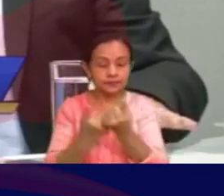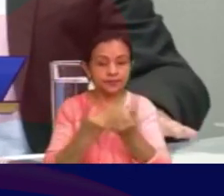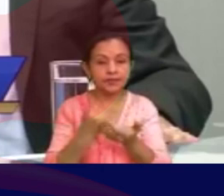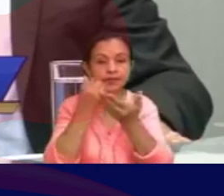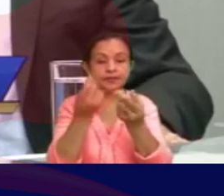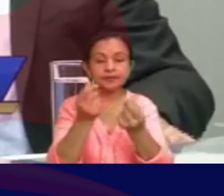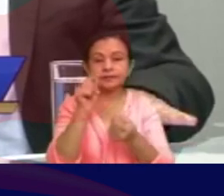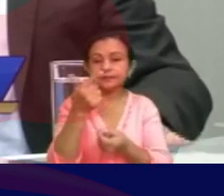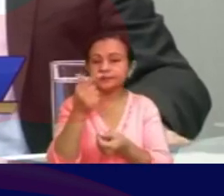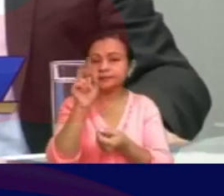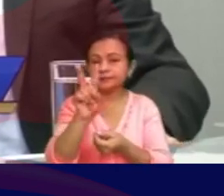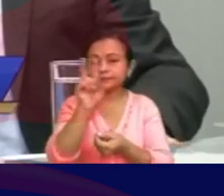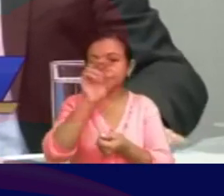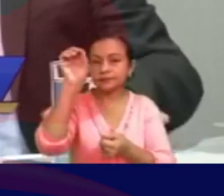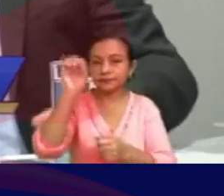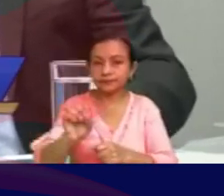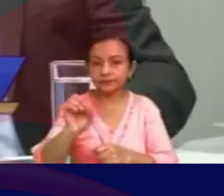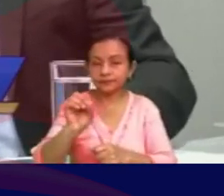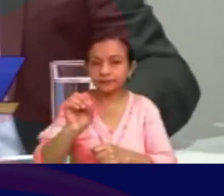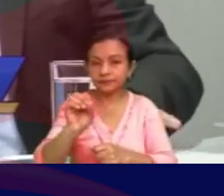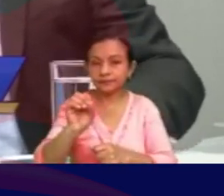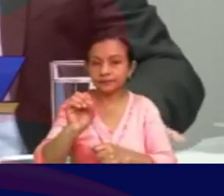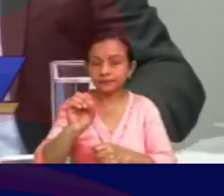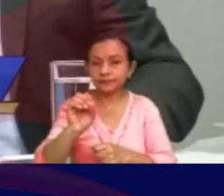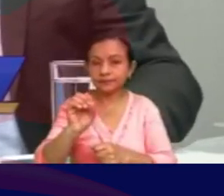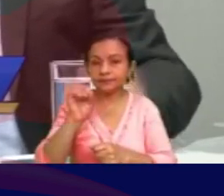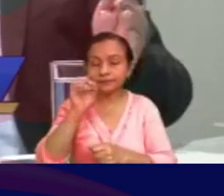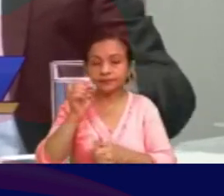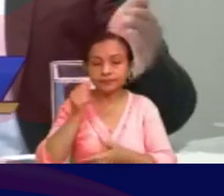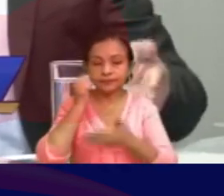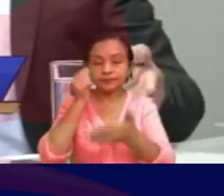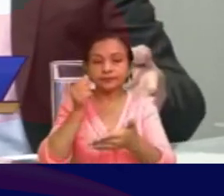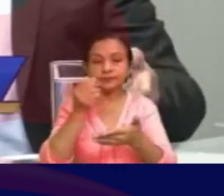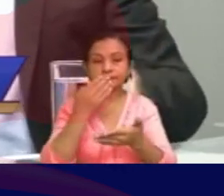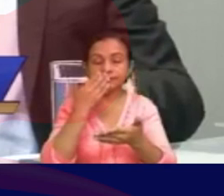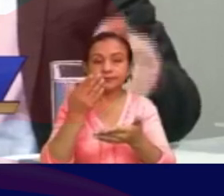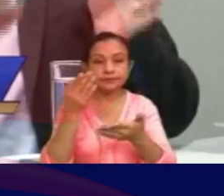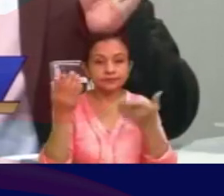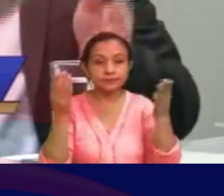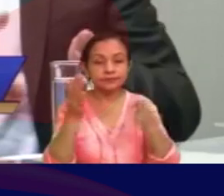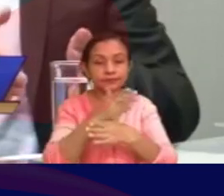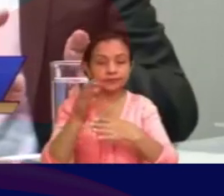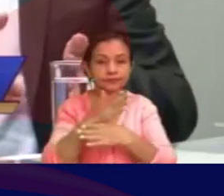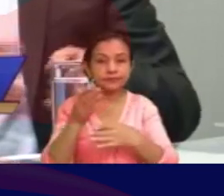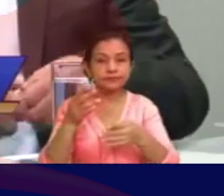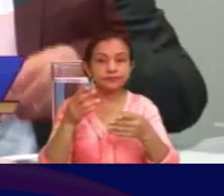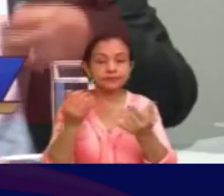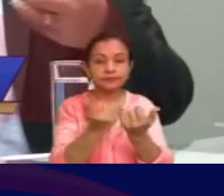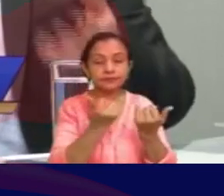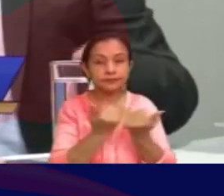El 72% de inversión pública son con recursos externos, pero son recursos